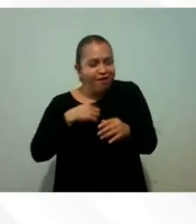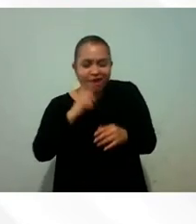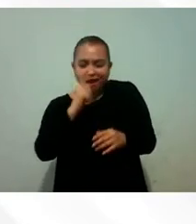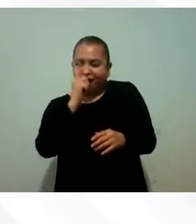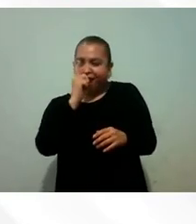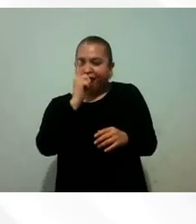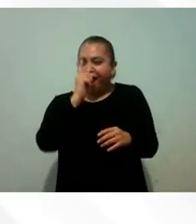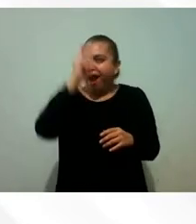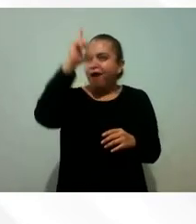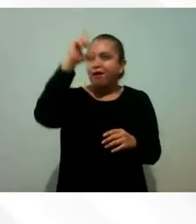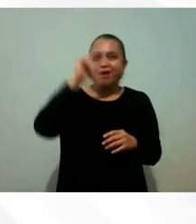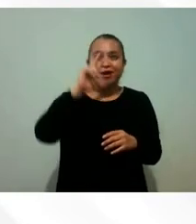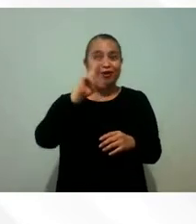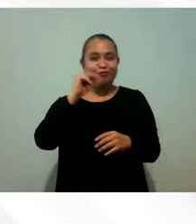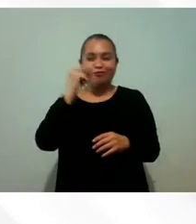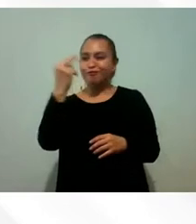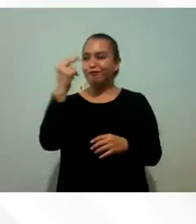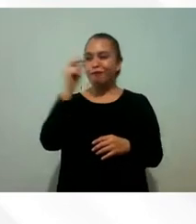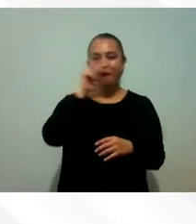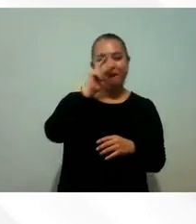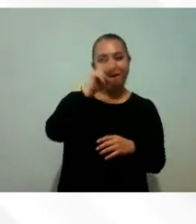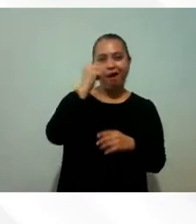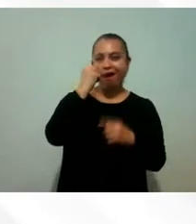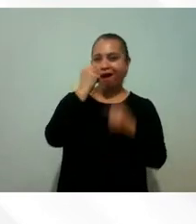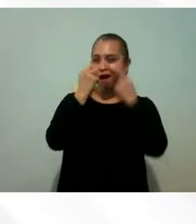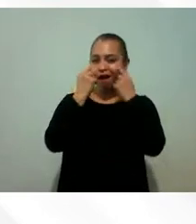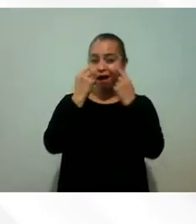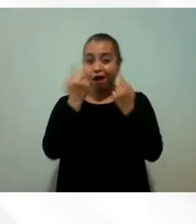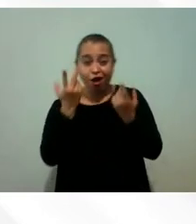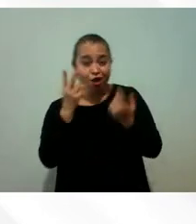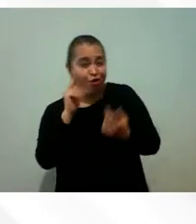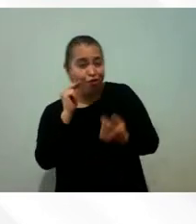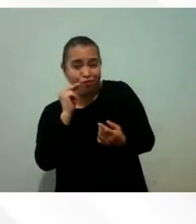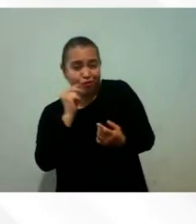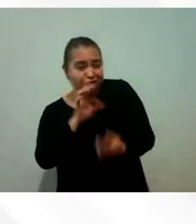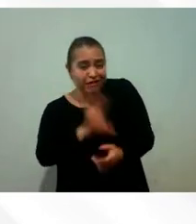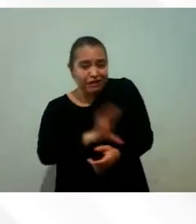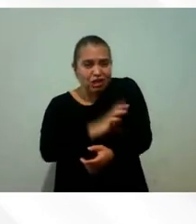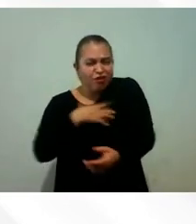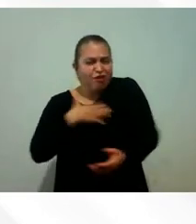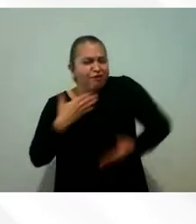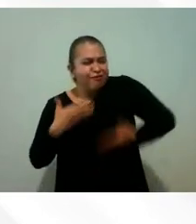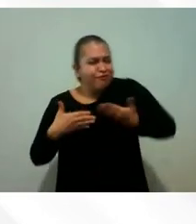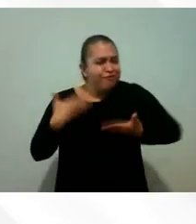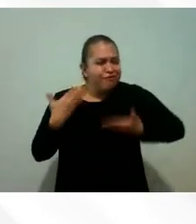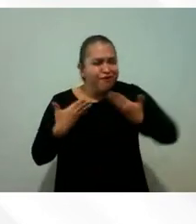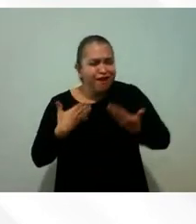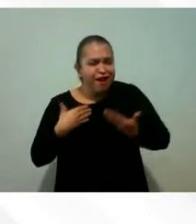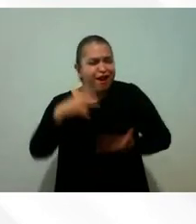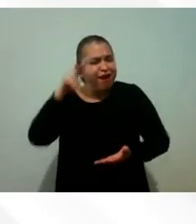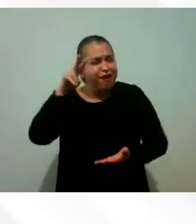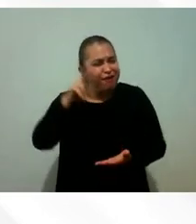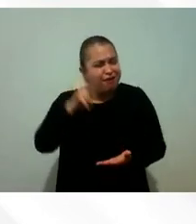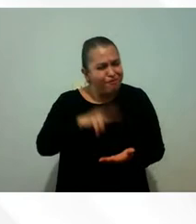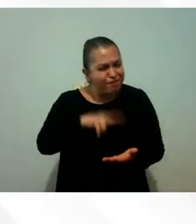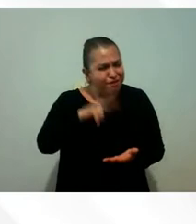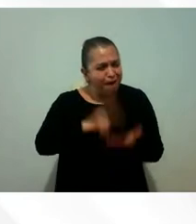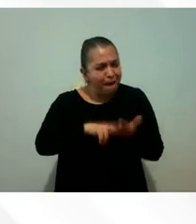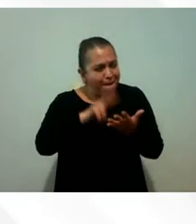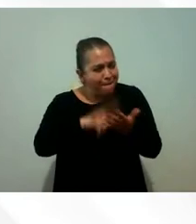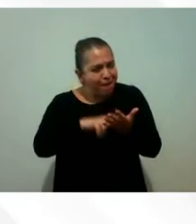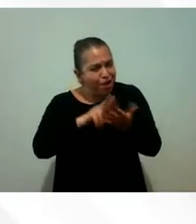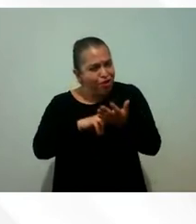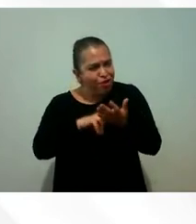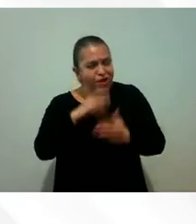percibimos con los ojos. Es lo que nos emociona, nos dice Verónica. Y Elizabeth, el verdadero valor de las cosas no siempre